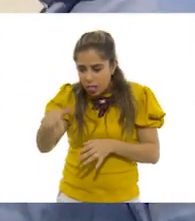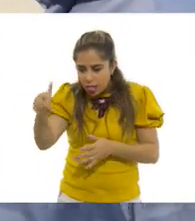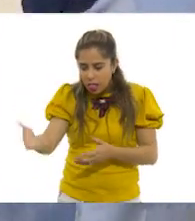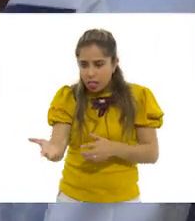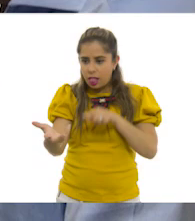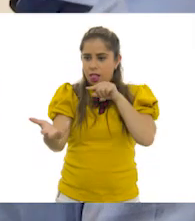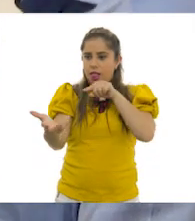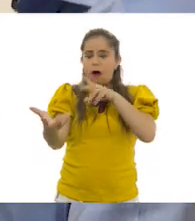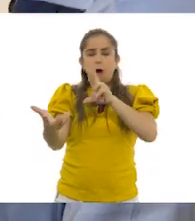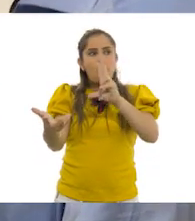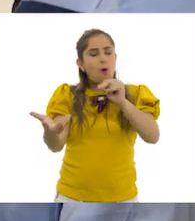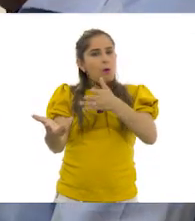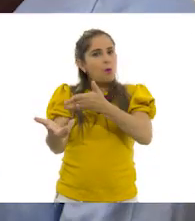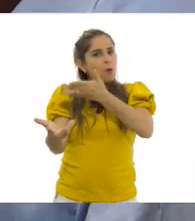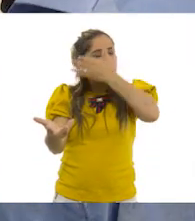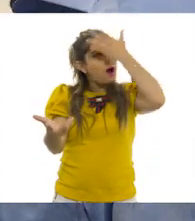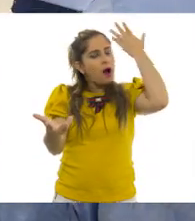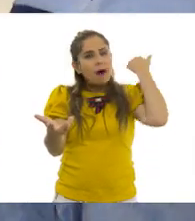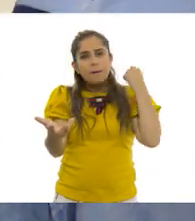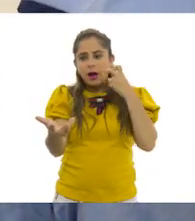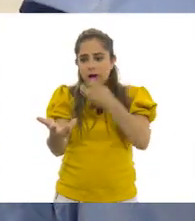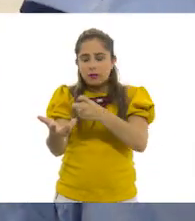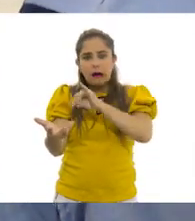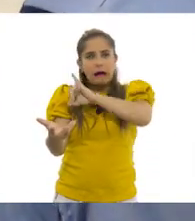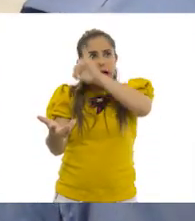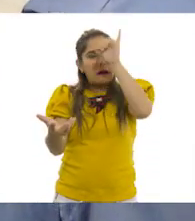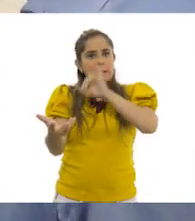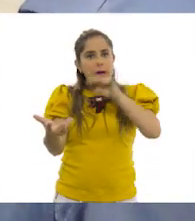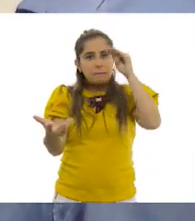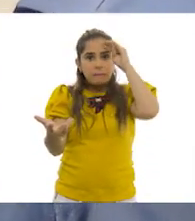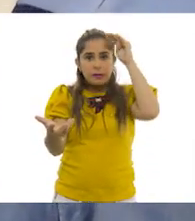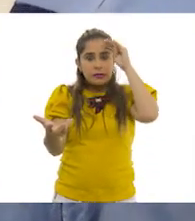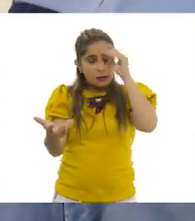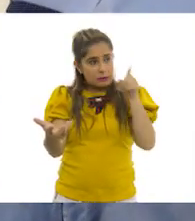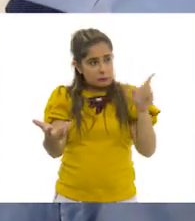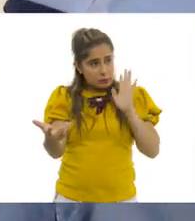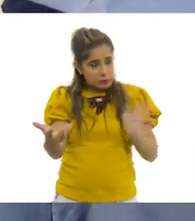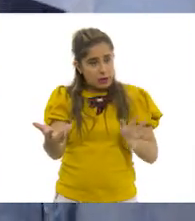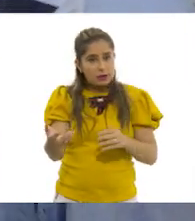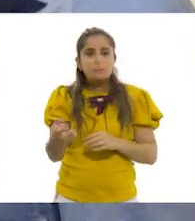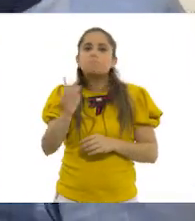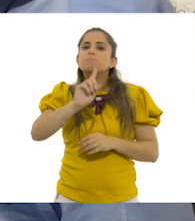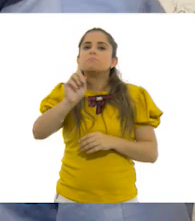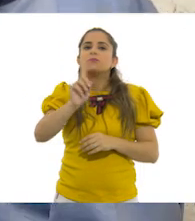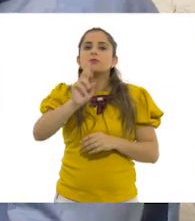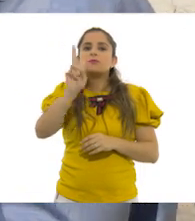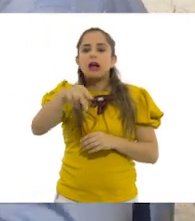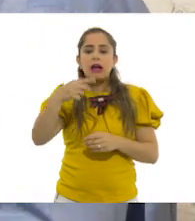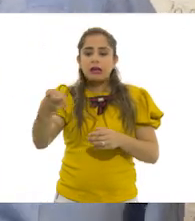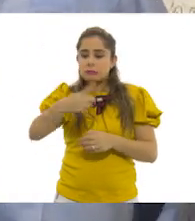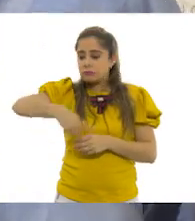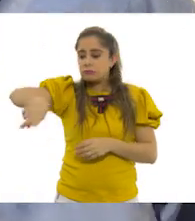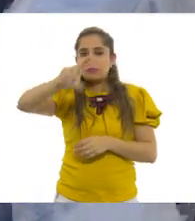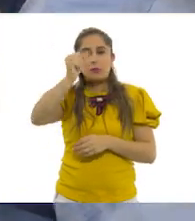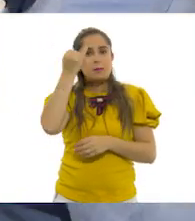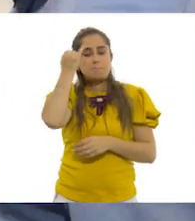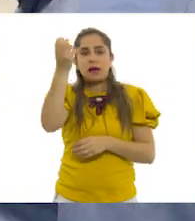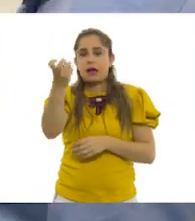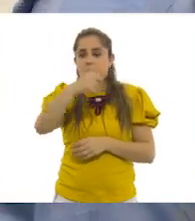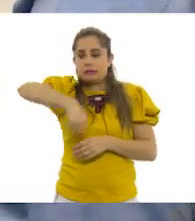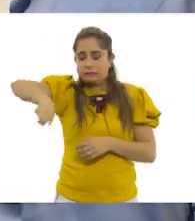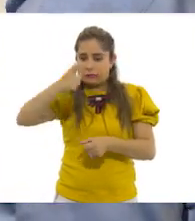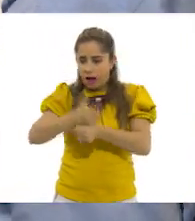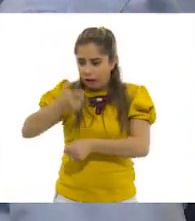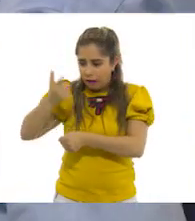imaginabas, a sabiendas de que aquí había algo, pero algo que no imaginabas que se podría encontrar? No, en este caso no lo imaginábamos. ¿No imaginaban que iba a aparecer